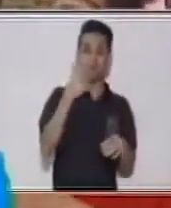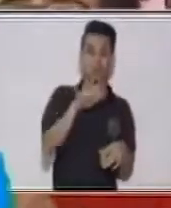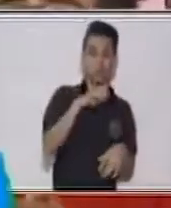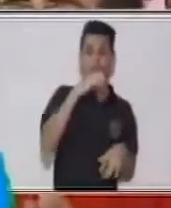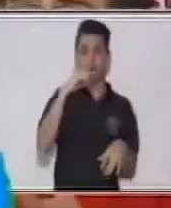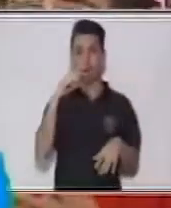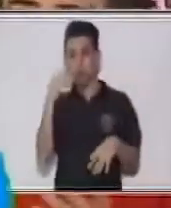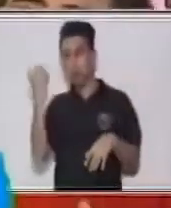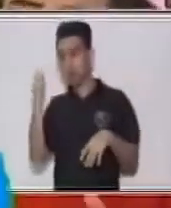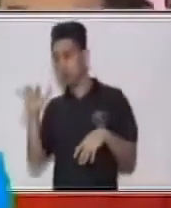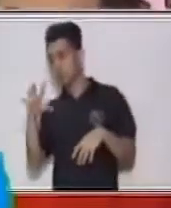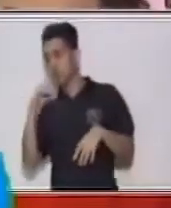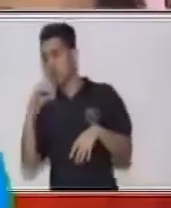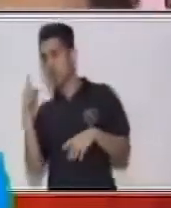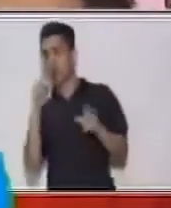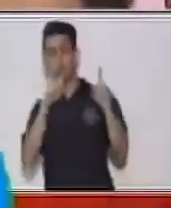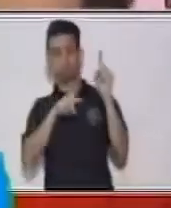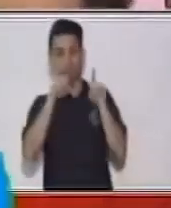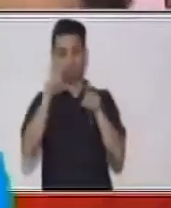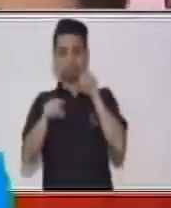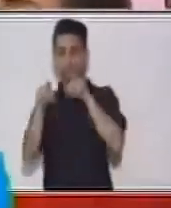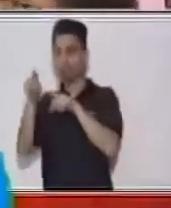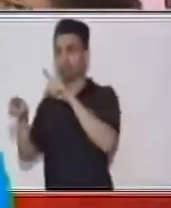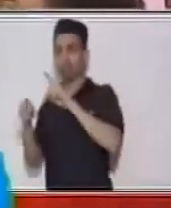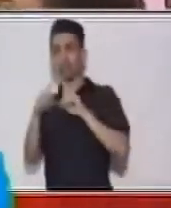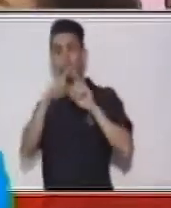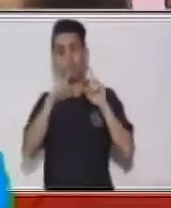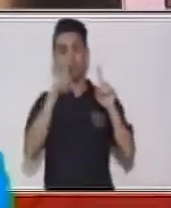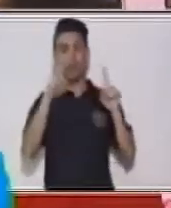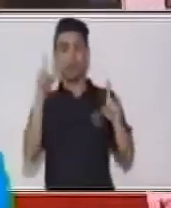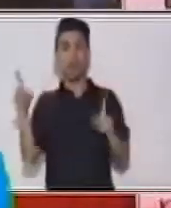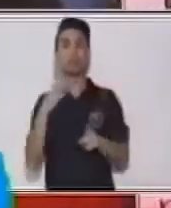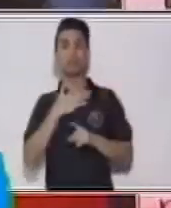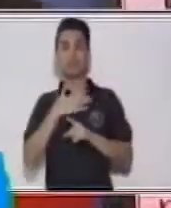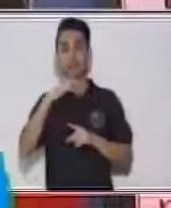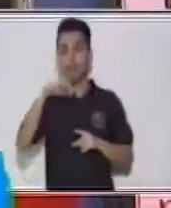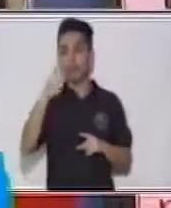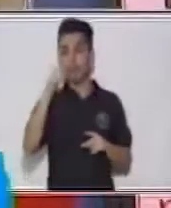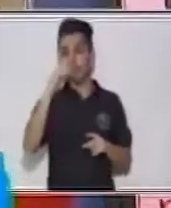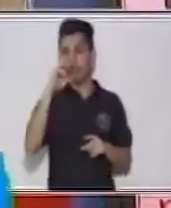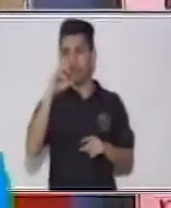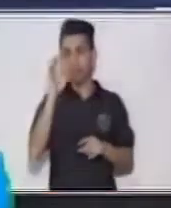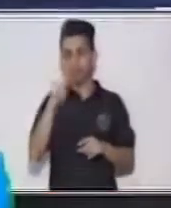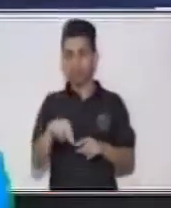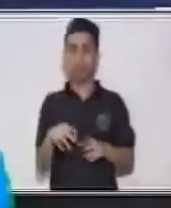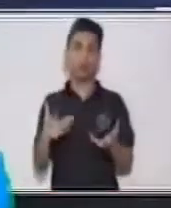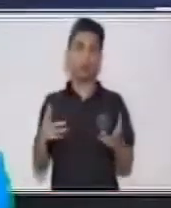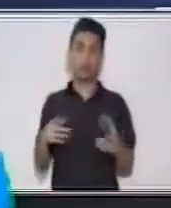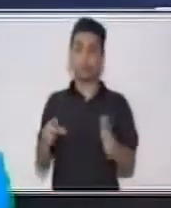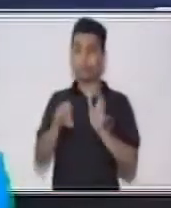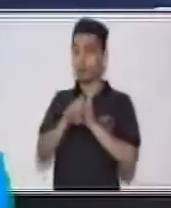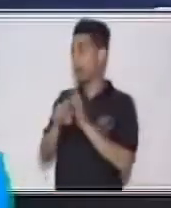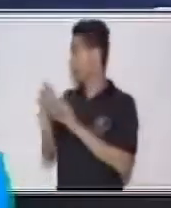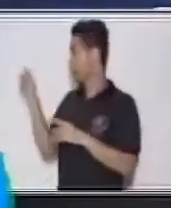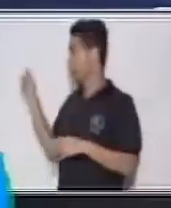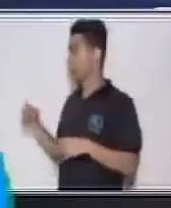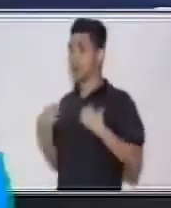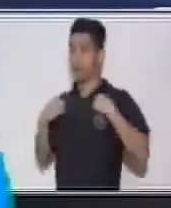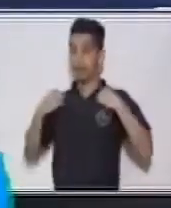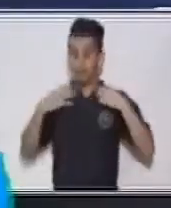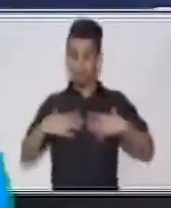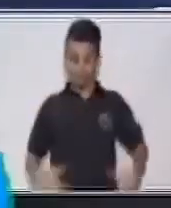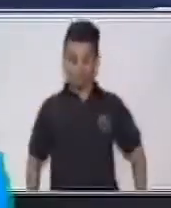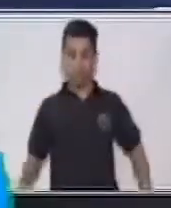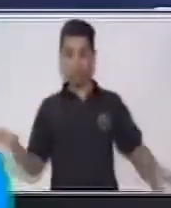roja ahí tenemos un patrón de color acá por ejemplo en el vestido o en el traje típico que está